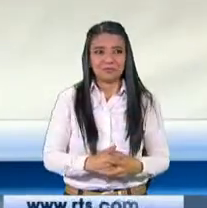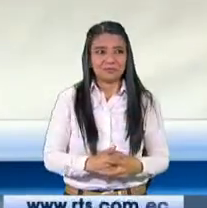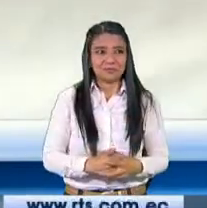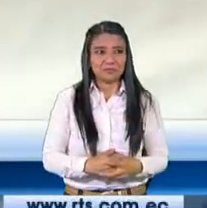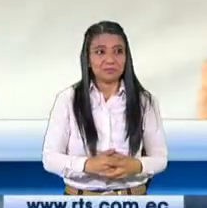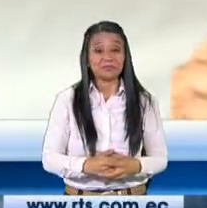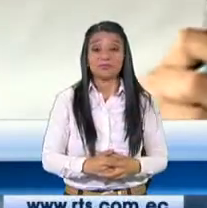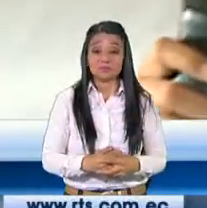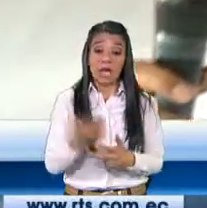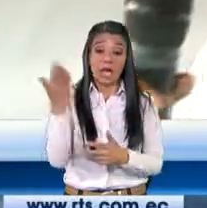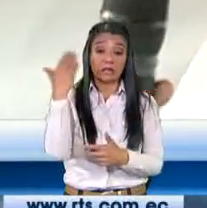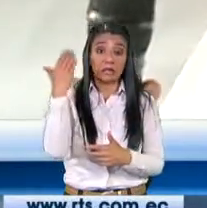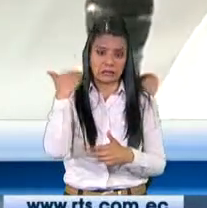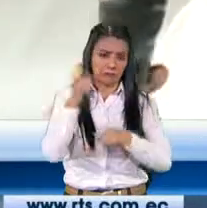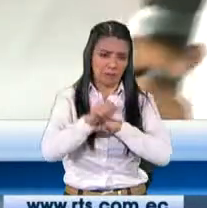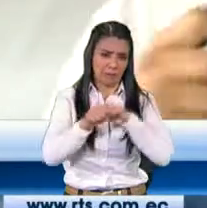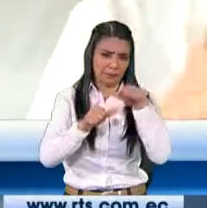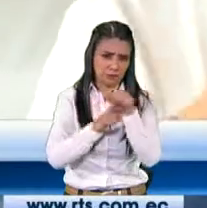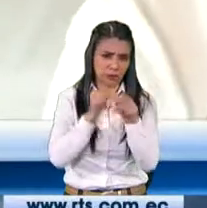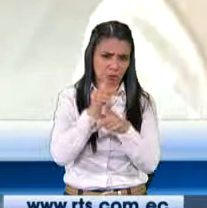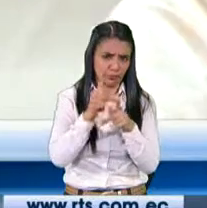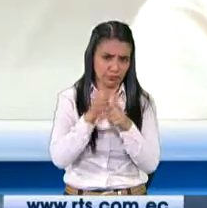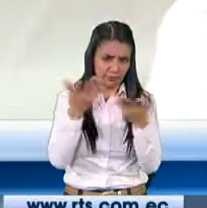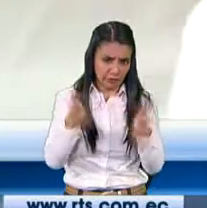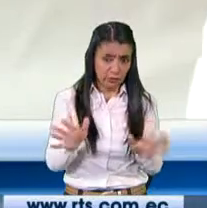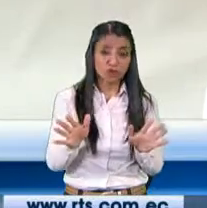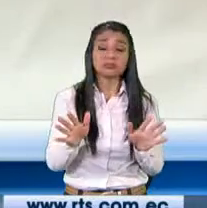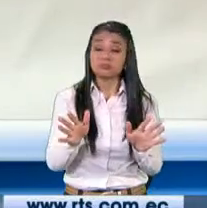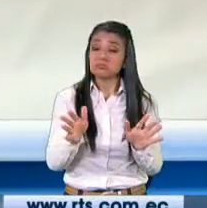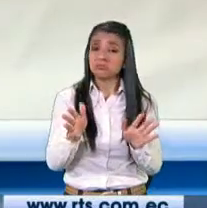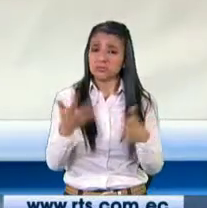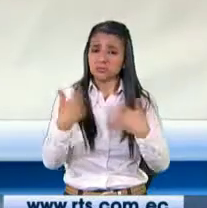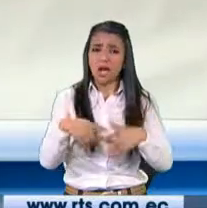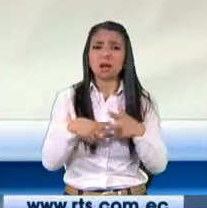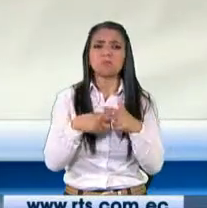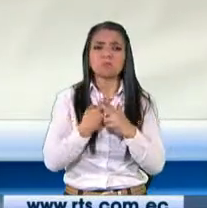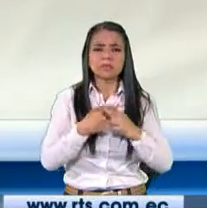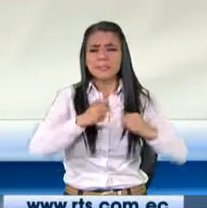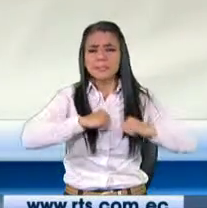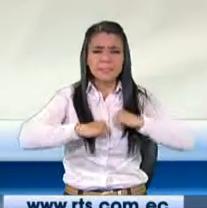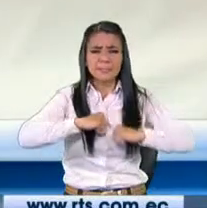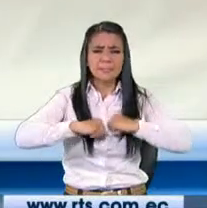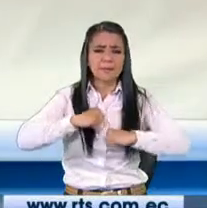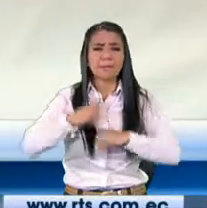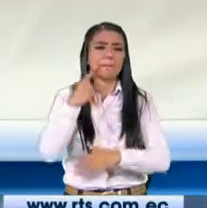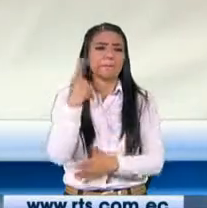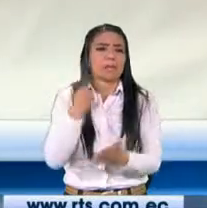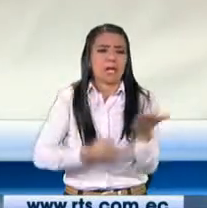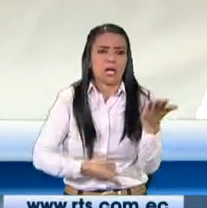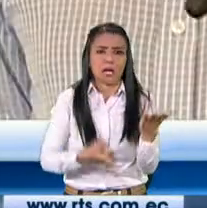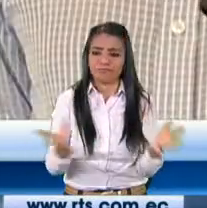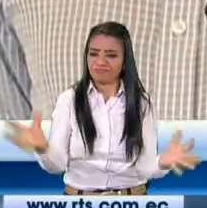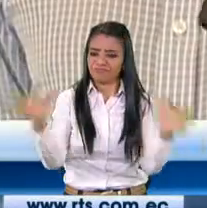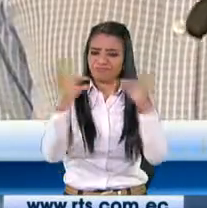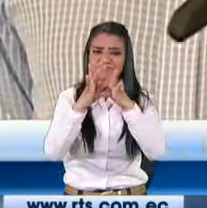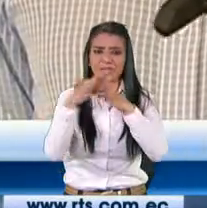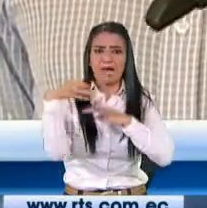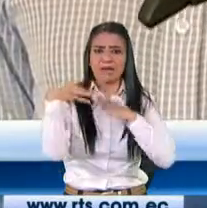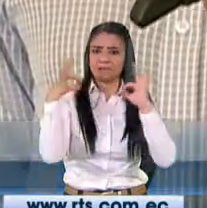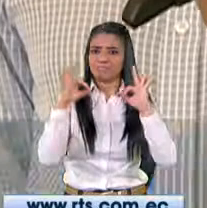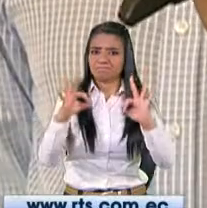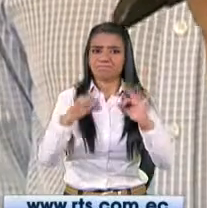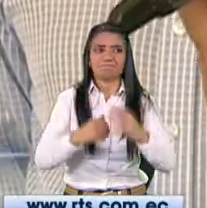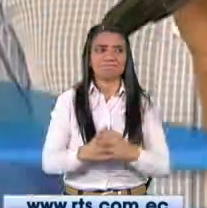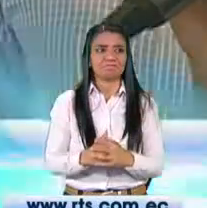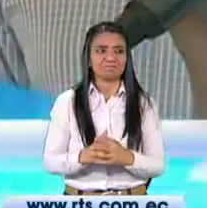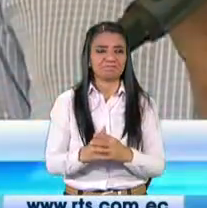desde la administración anterior empezamos a trabajar en función de garantizar la unidad. Agradecemos de